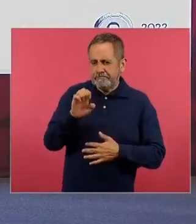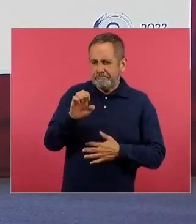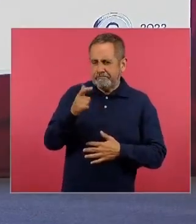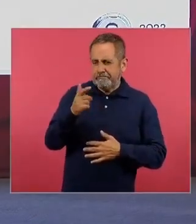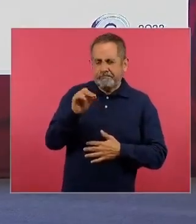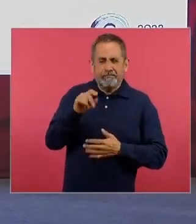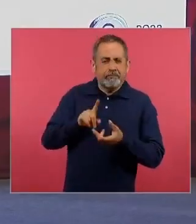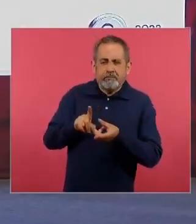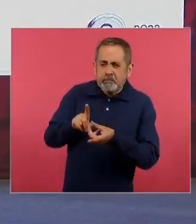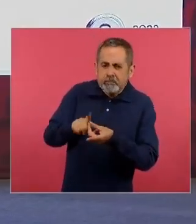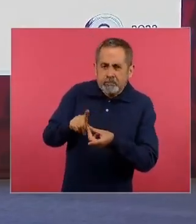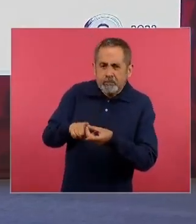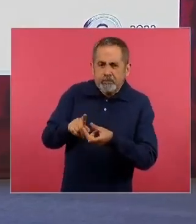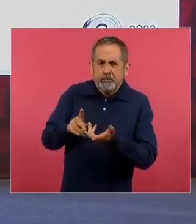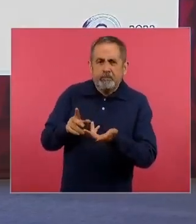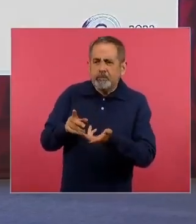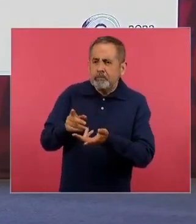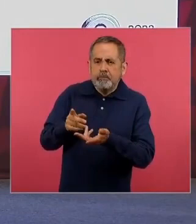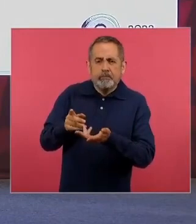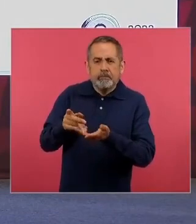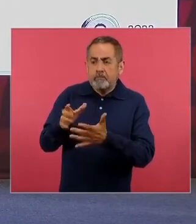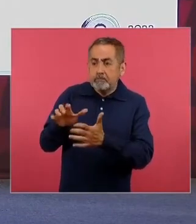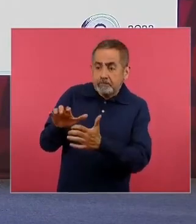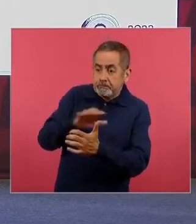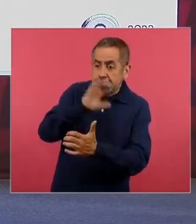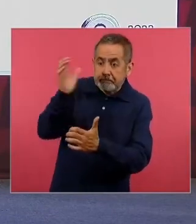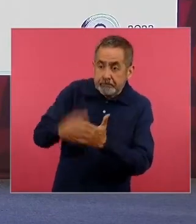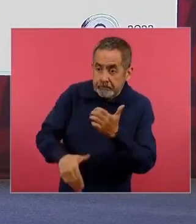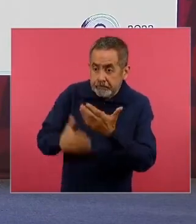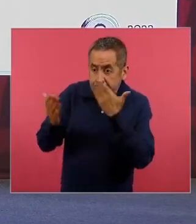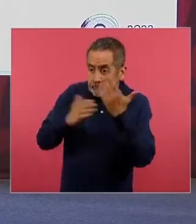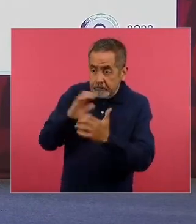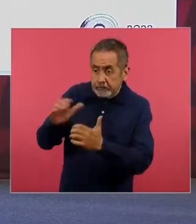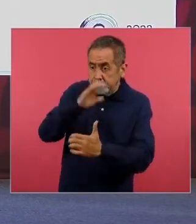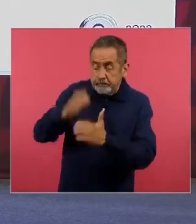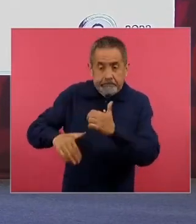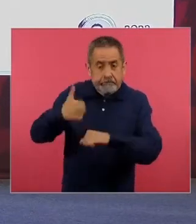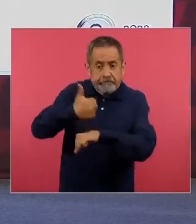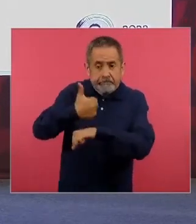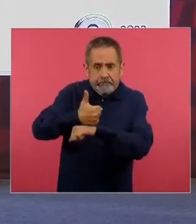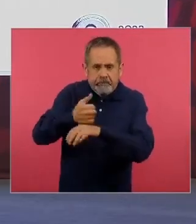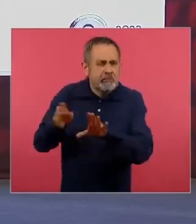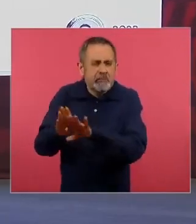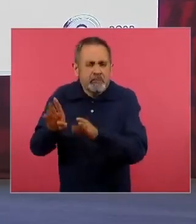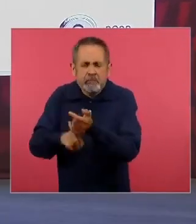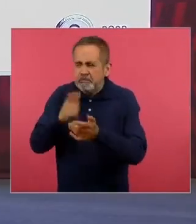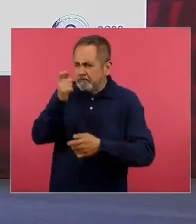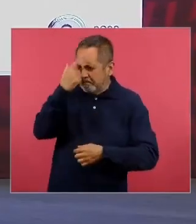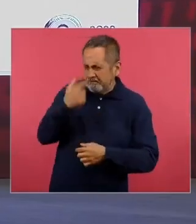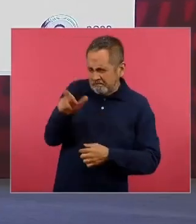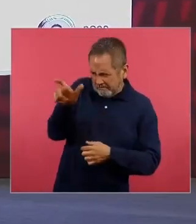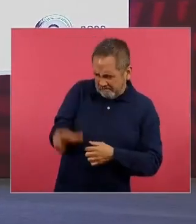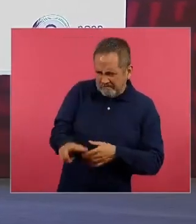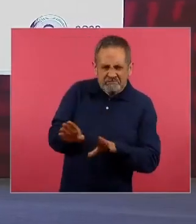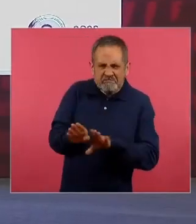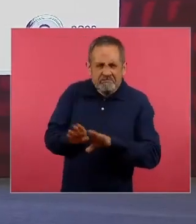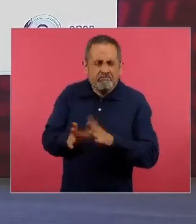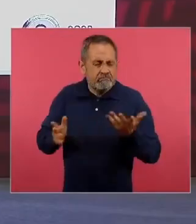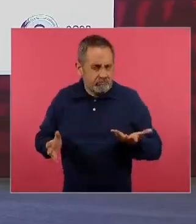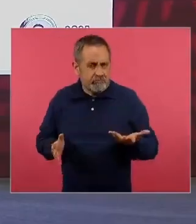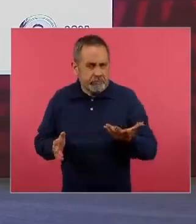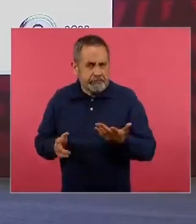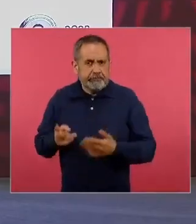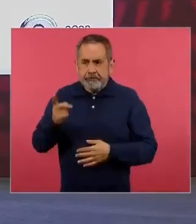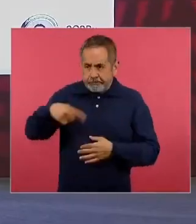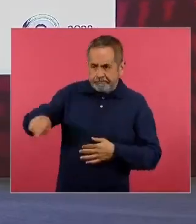tipo de alumnas y alumnas queremos cuando se terminen su educación primaria? Que son los rasgos fundamentales de las personas que